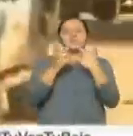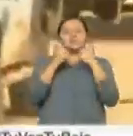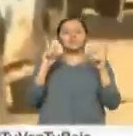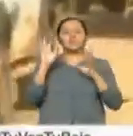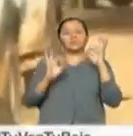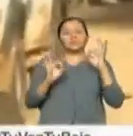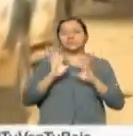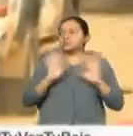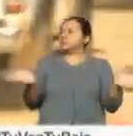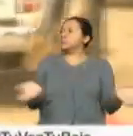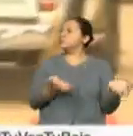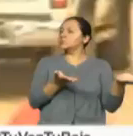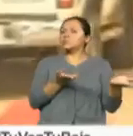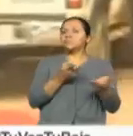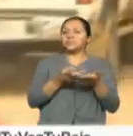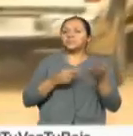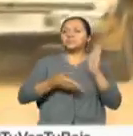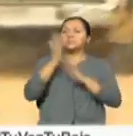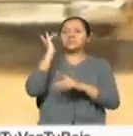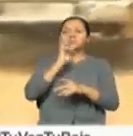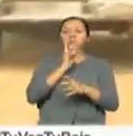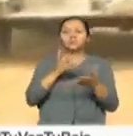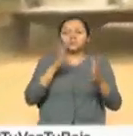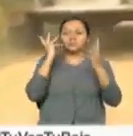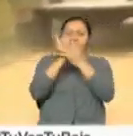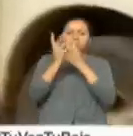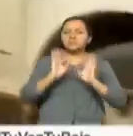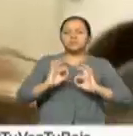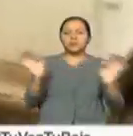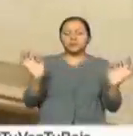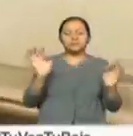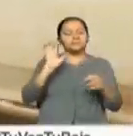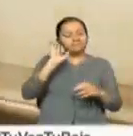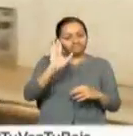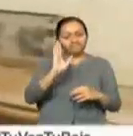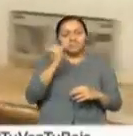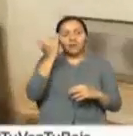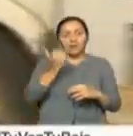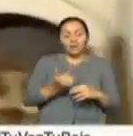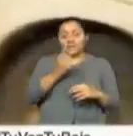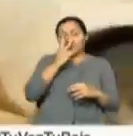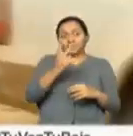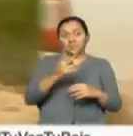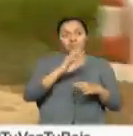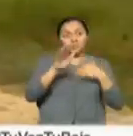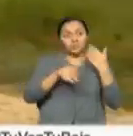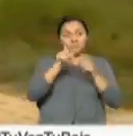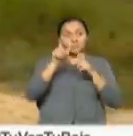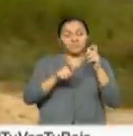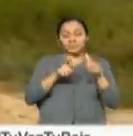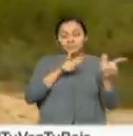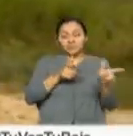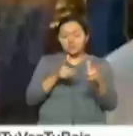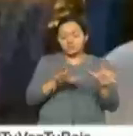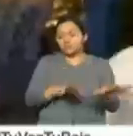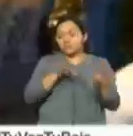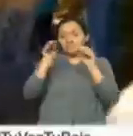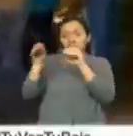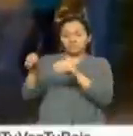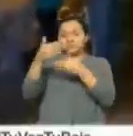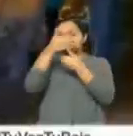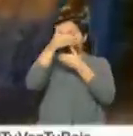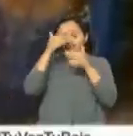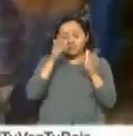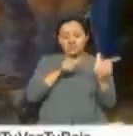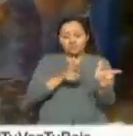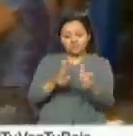jurídicos y así evitar la extradición a Estados Unidos. En tanto, Jaramillo celebró que la movilización de las FARC, que forma parte del proceso de